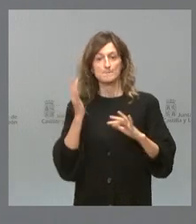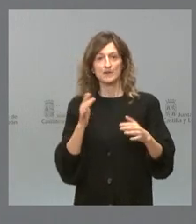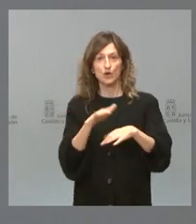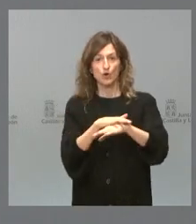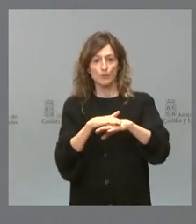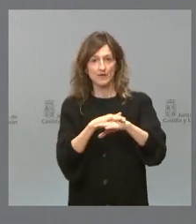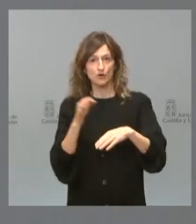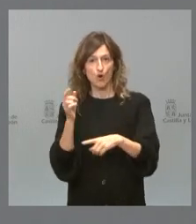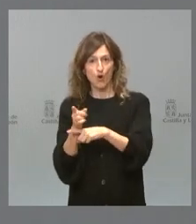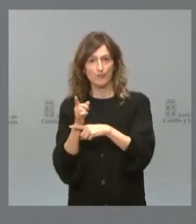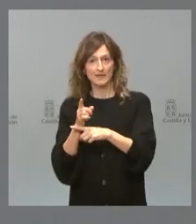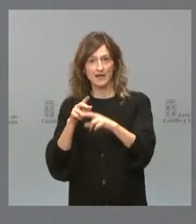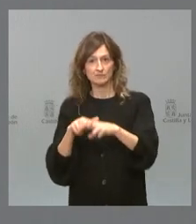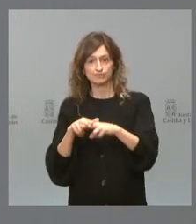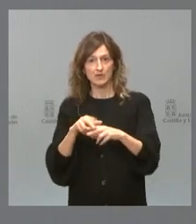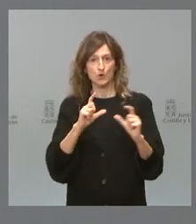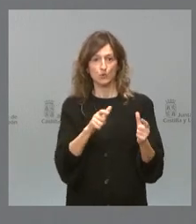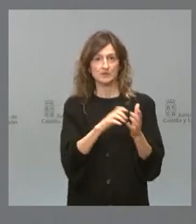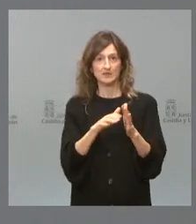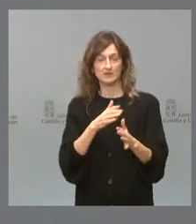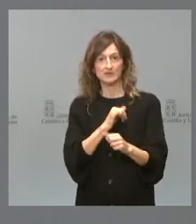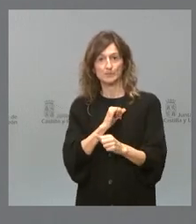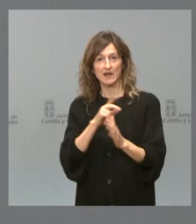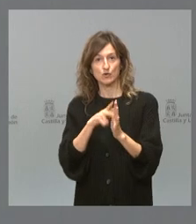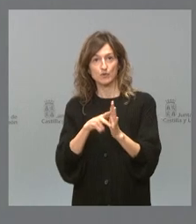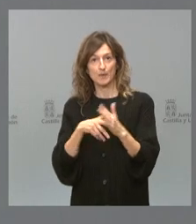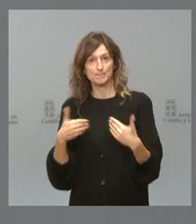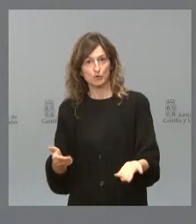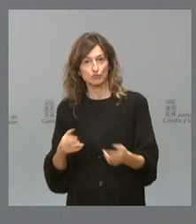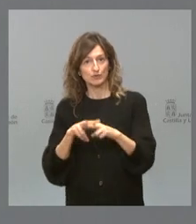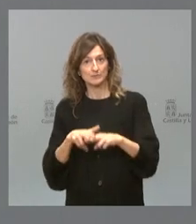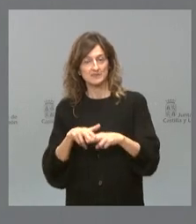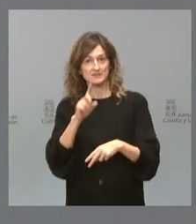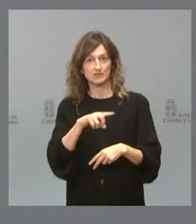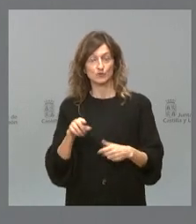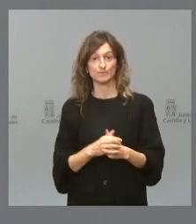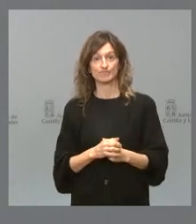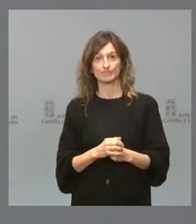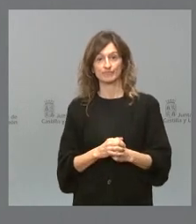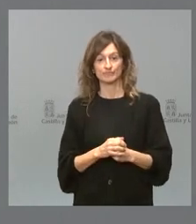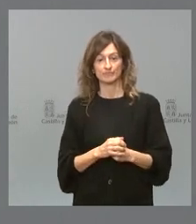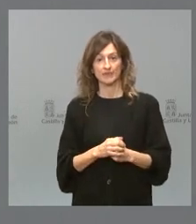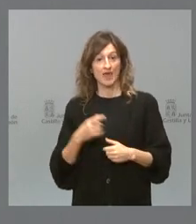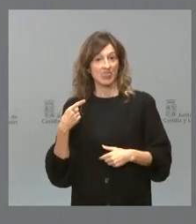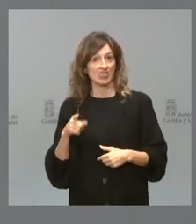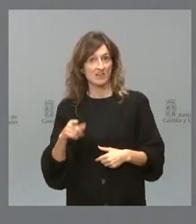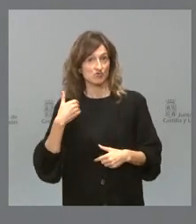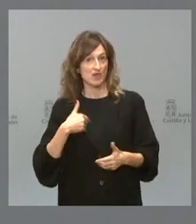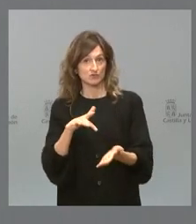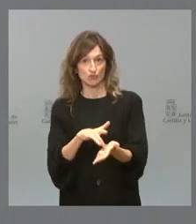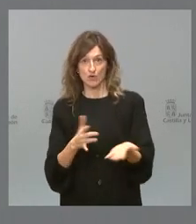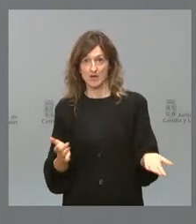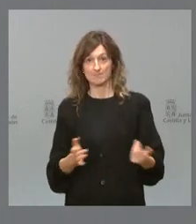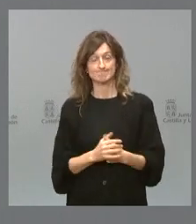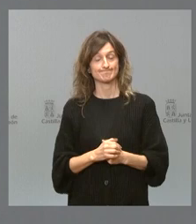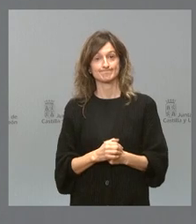a revisarla espera desde la junta que se revise cuanto antes esta normativa bueno ustedes saben que una parte del daño Ya está hecho